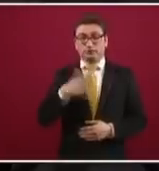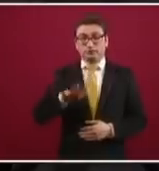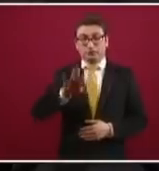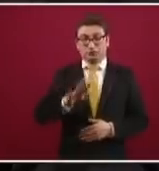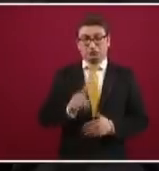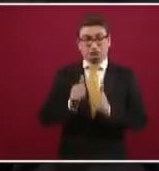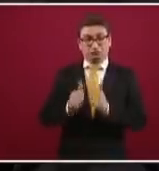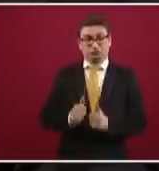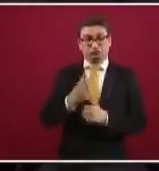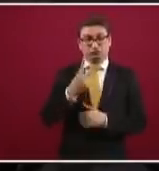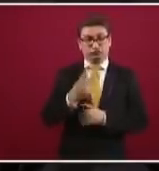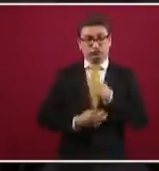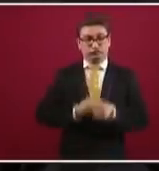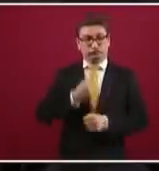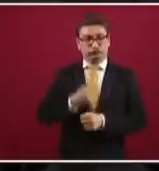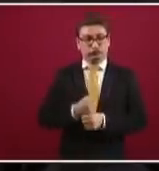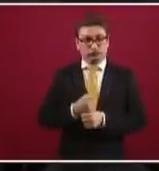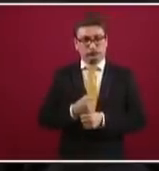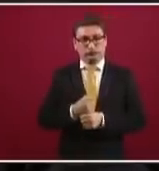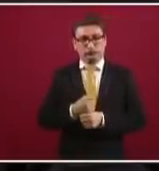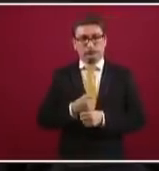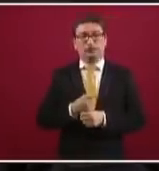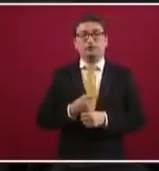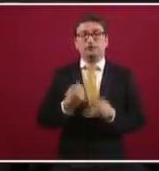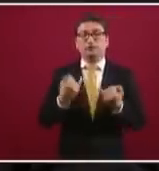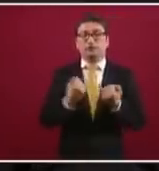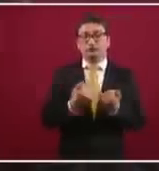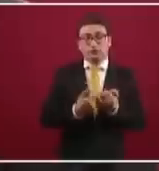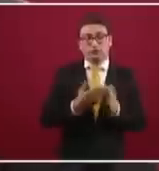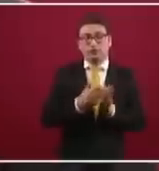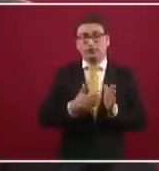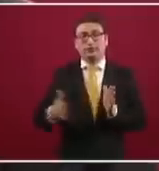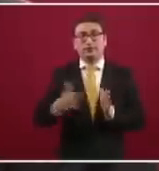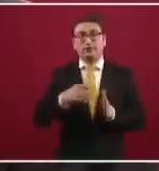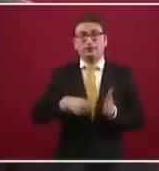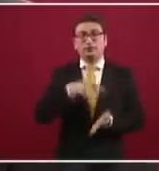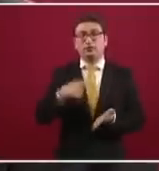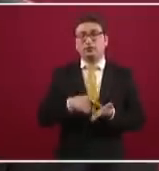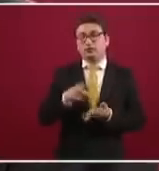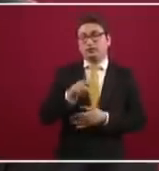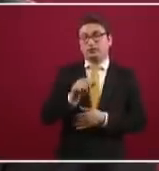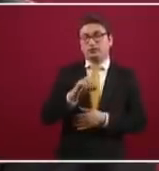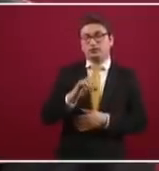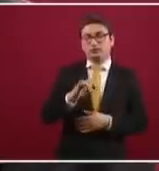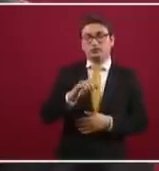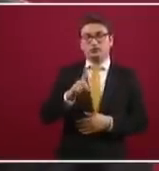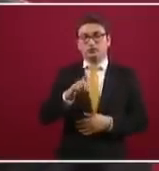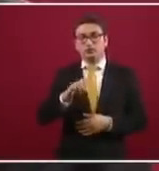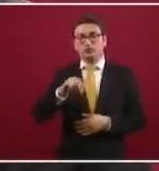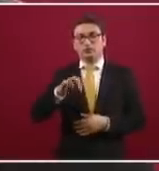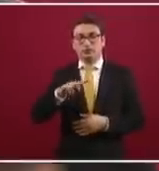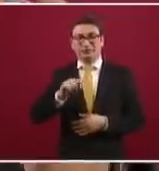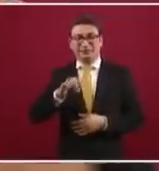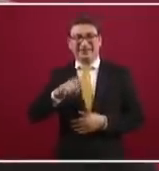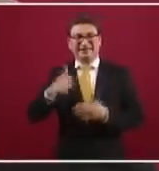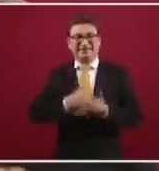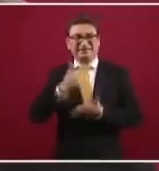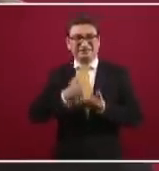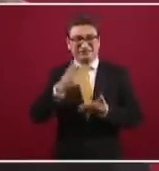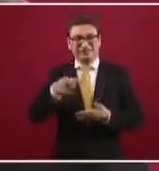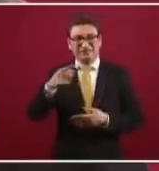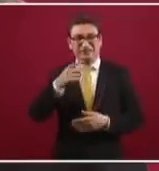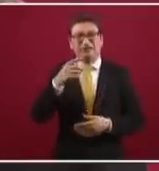2 años y en Paso del Norte más de 1 año, lo que es ahora Ciudad Juárez. Ahí está el